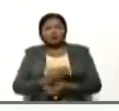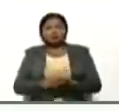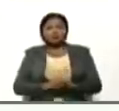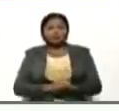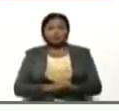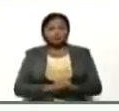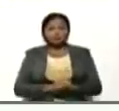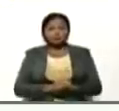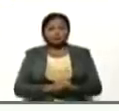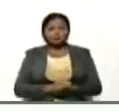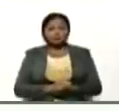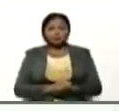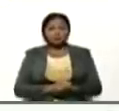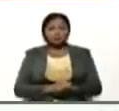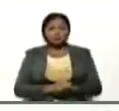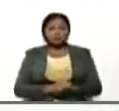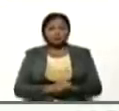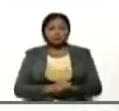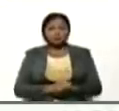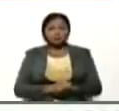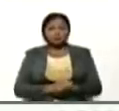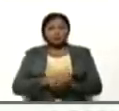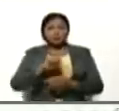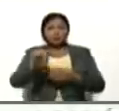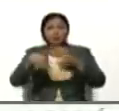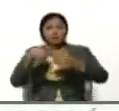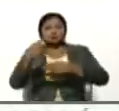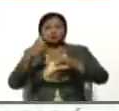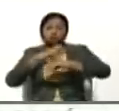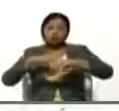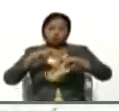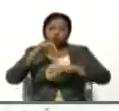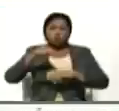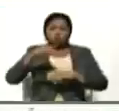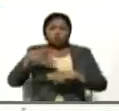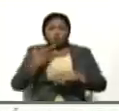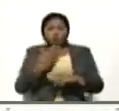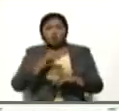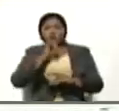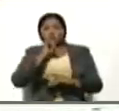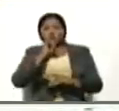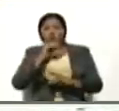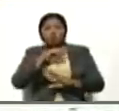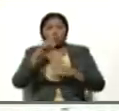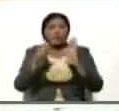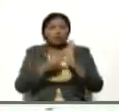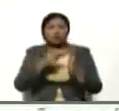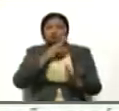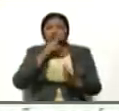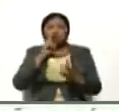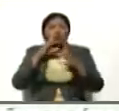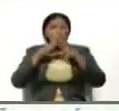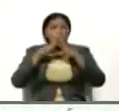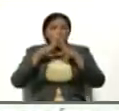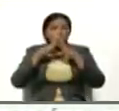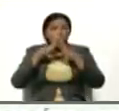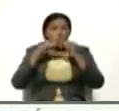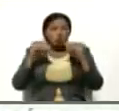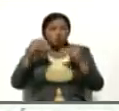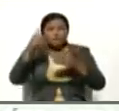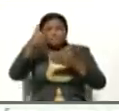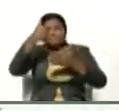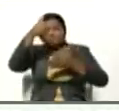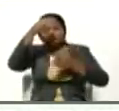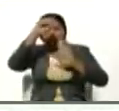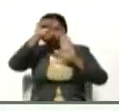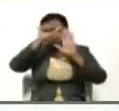alcaldías. Luego del proceso de revisión, hoy nosotros podemos anunciar el nombre de todos nuestros candidatos y